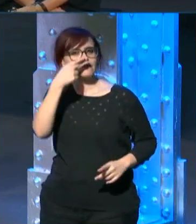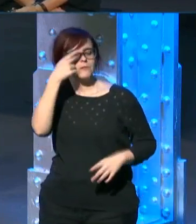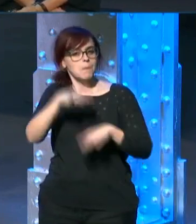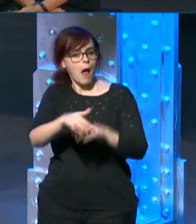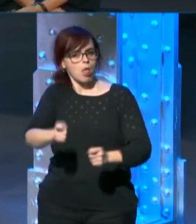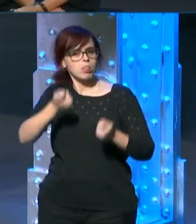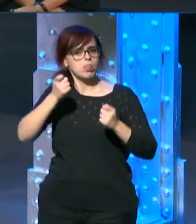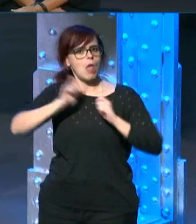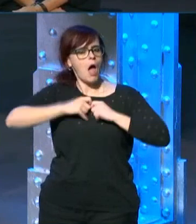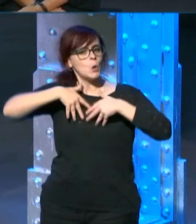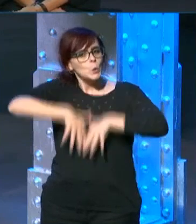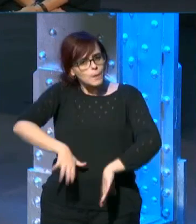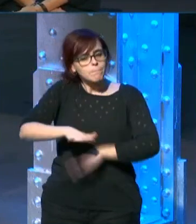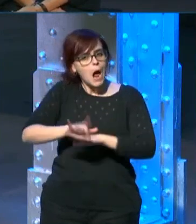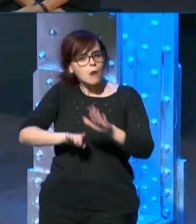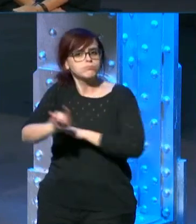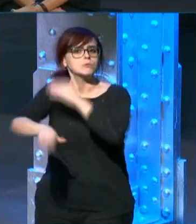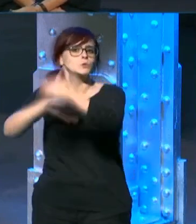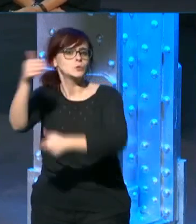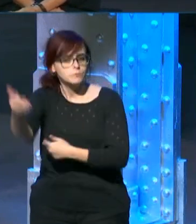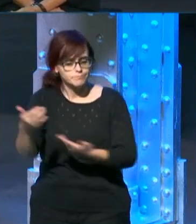enriquece mucho un poco la aproximación que estamos tomando a ellas.